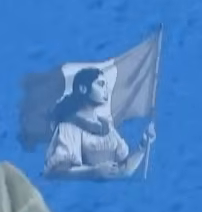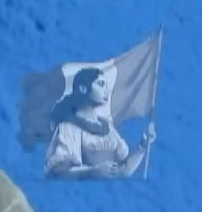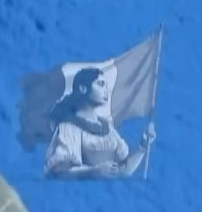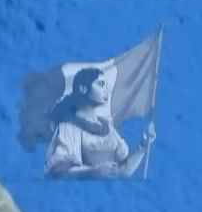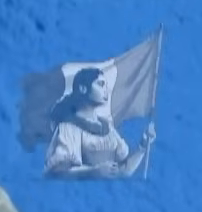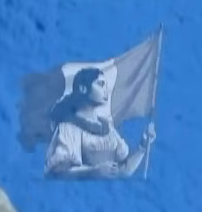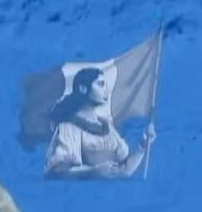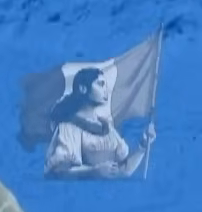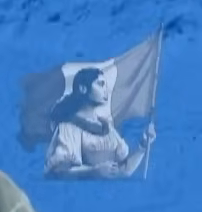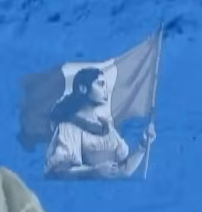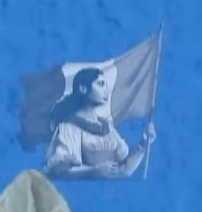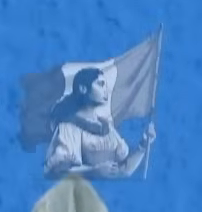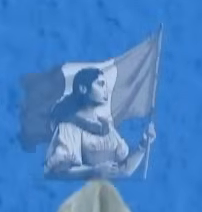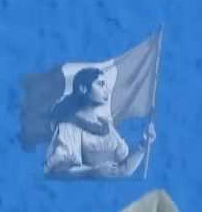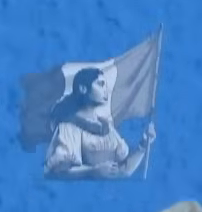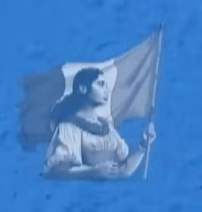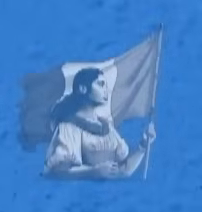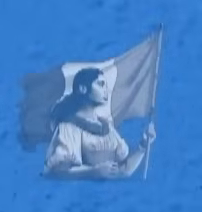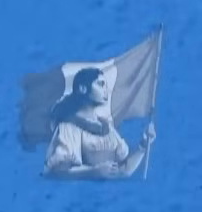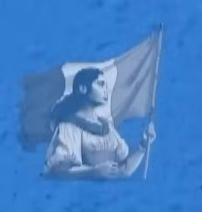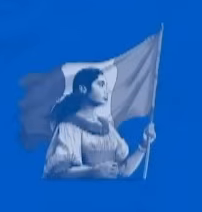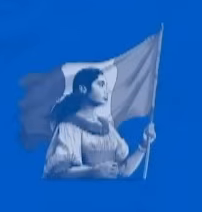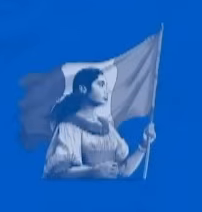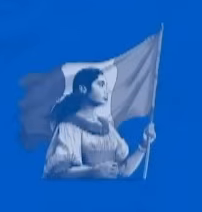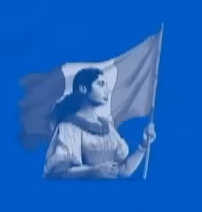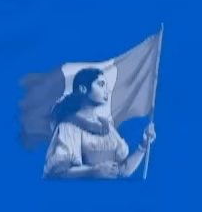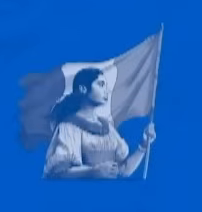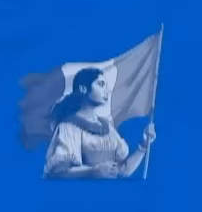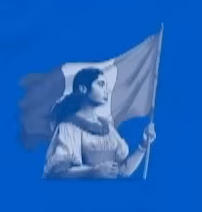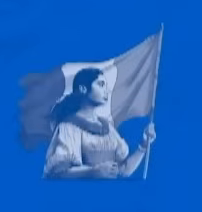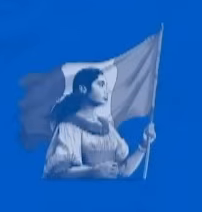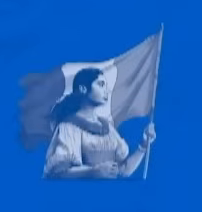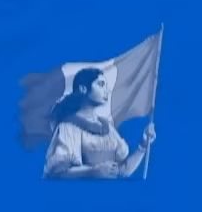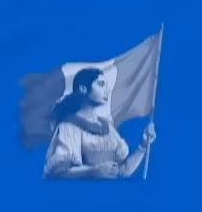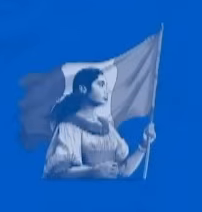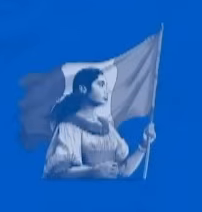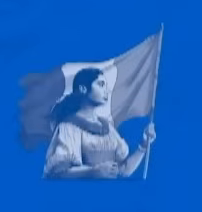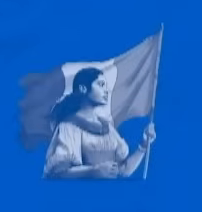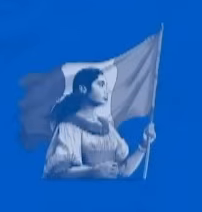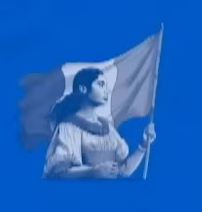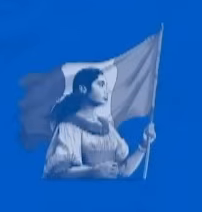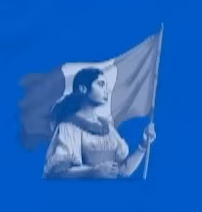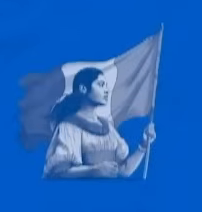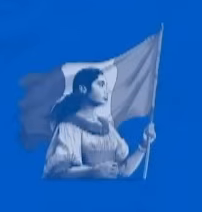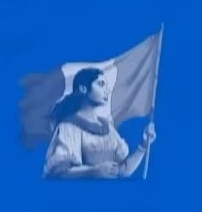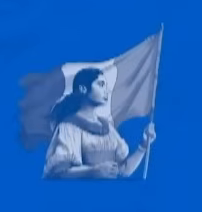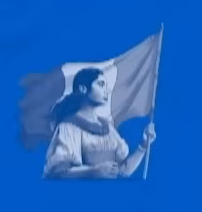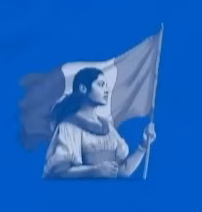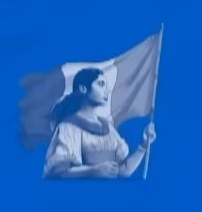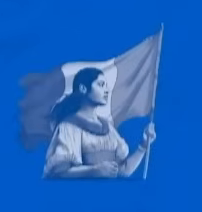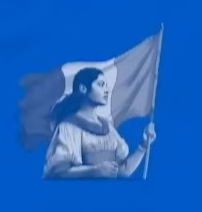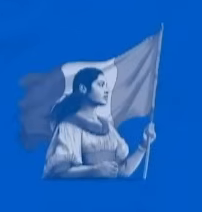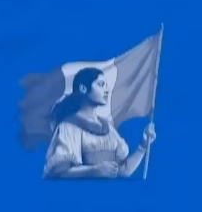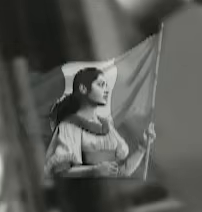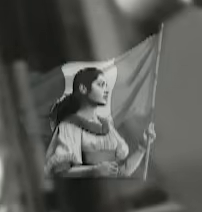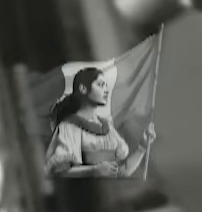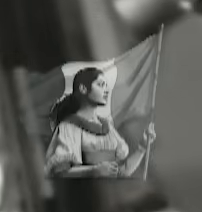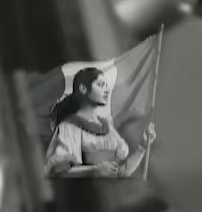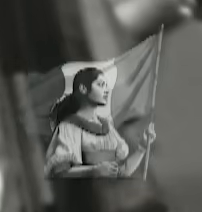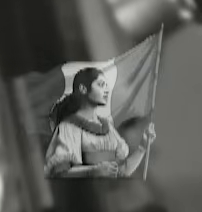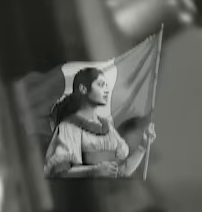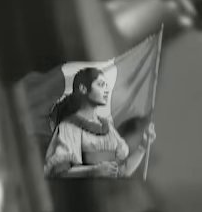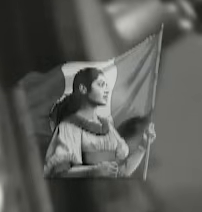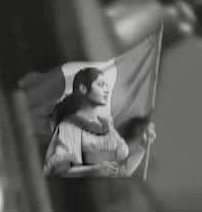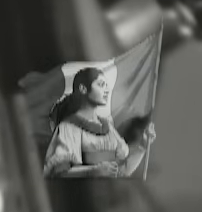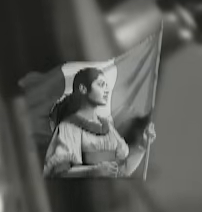los cachuchas, un grupo de jóvenes que usaban gorras en rebelión contra el código de vestimenta de la época.